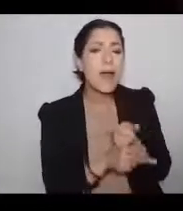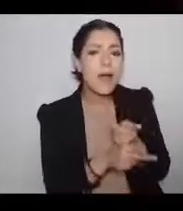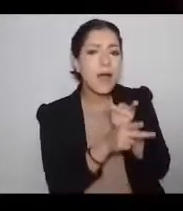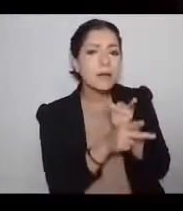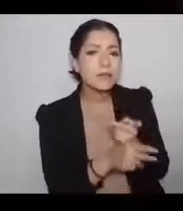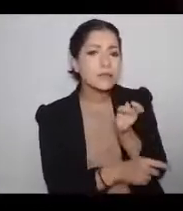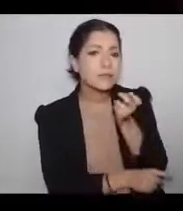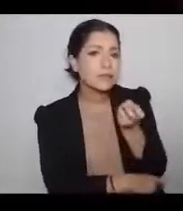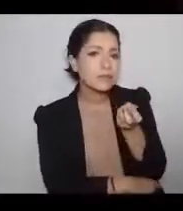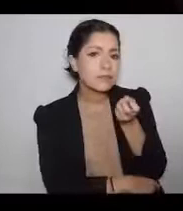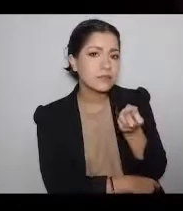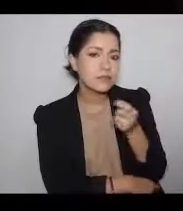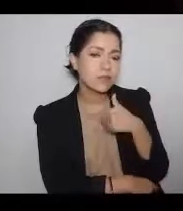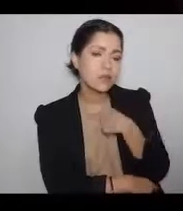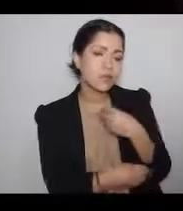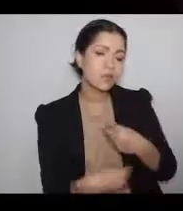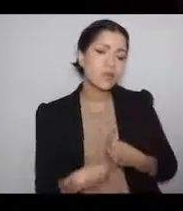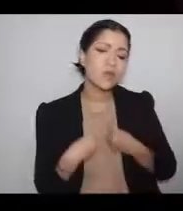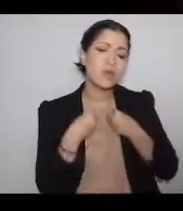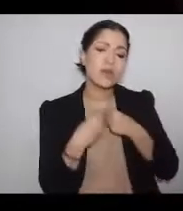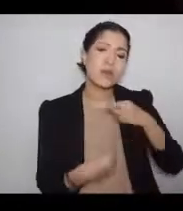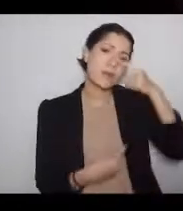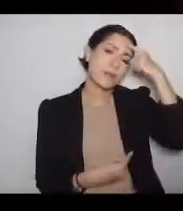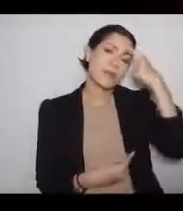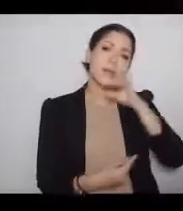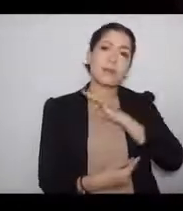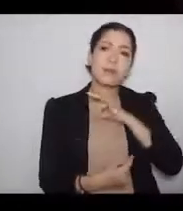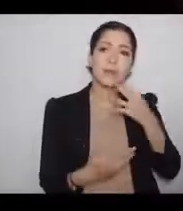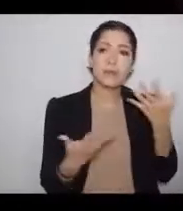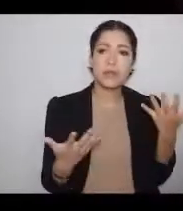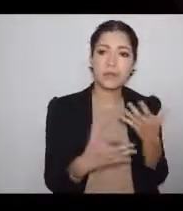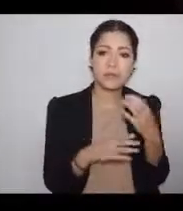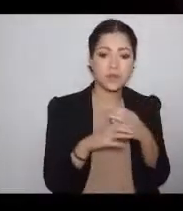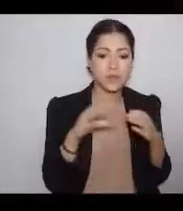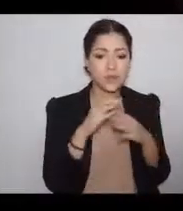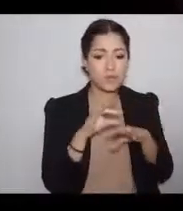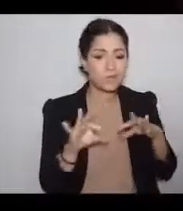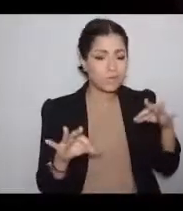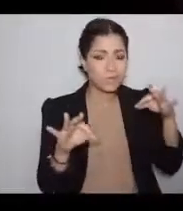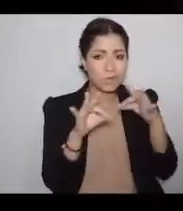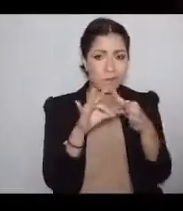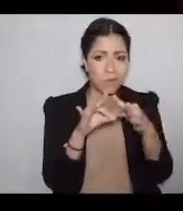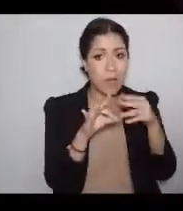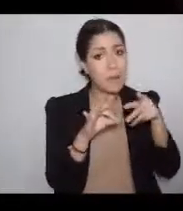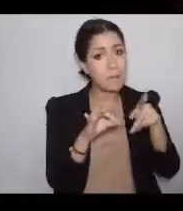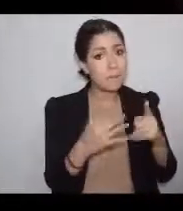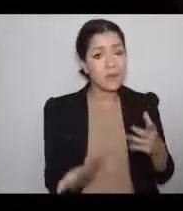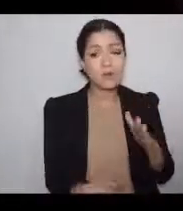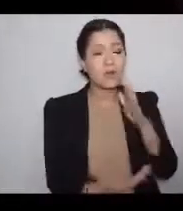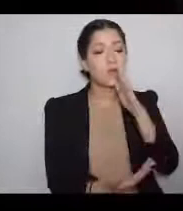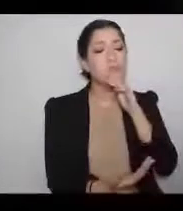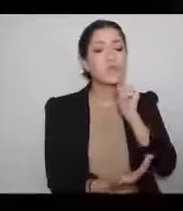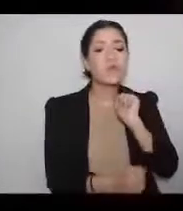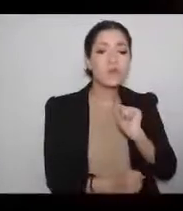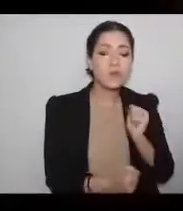He vivido para la exactitud, pero no pude medir a Tecnagel.